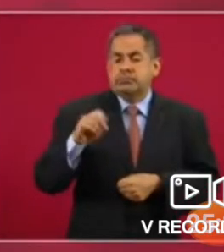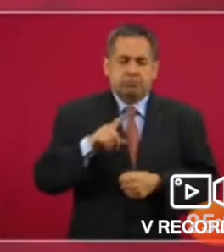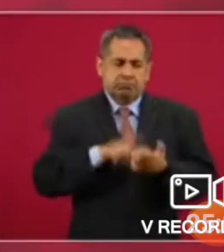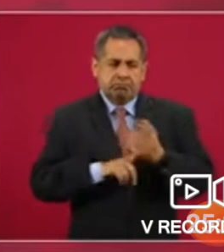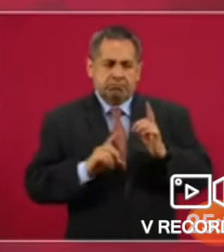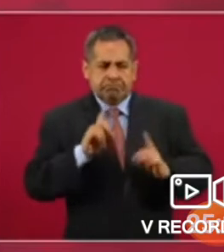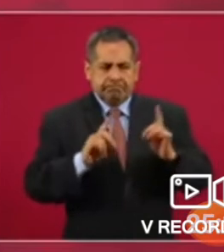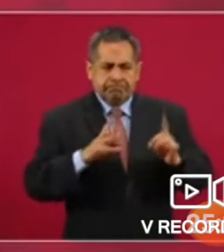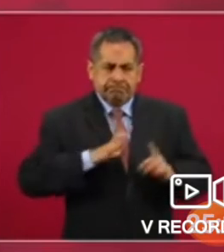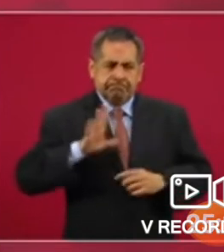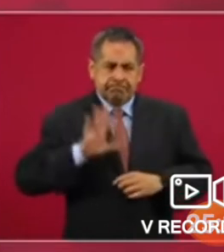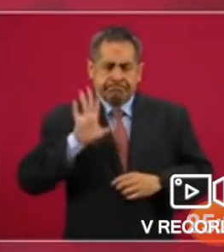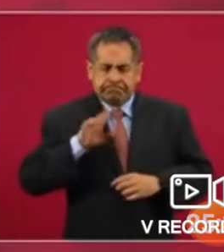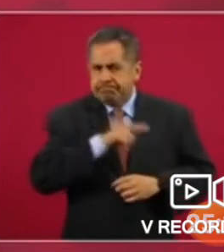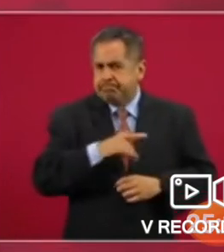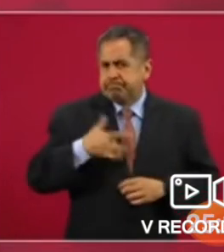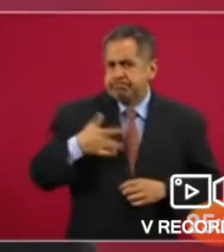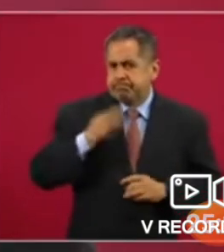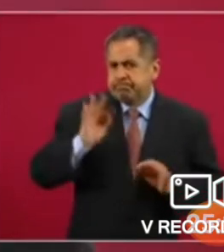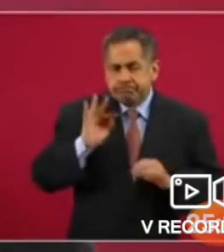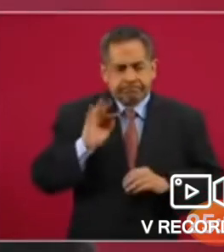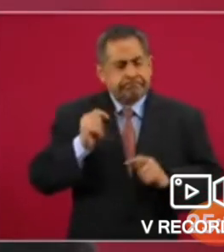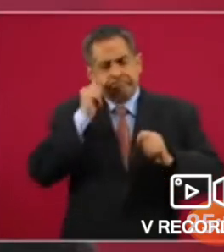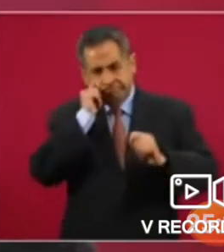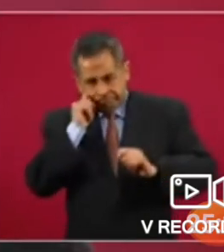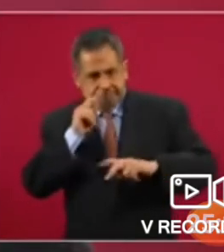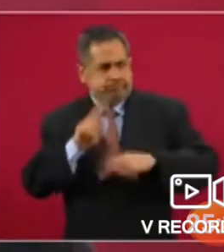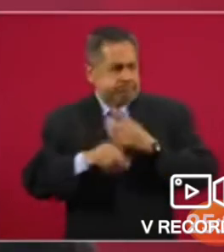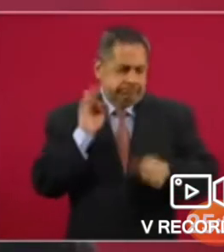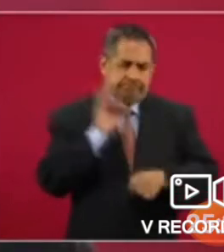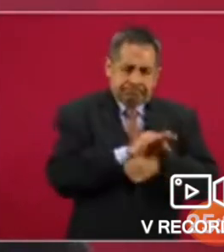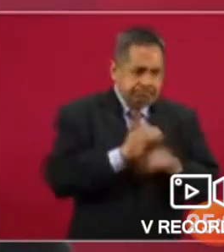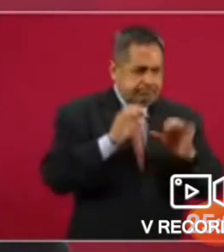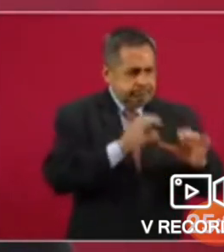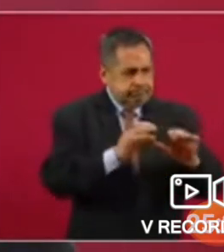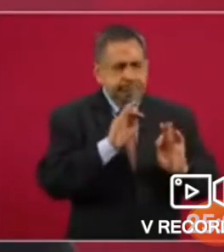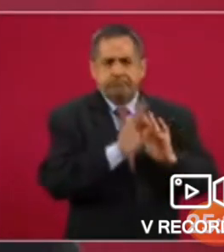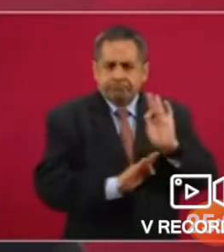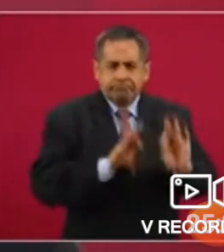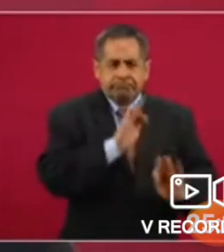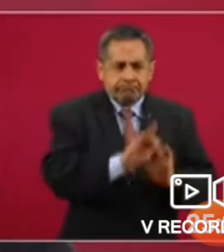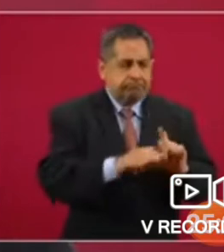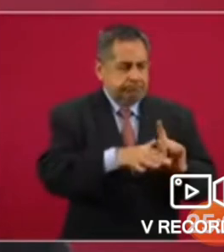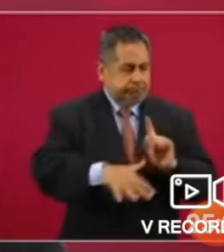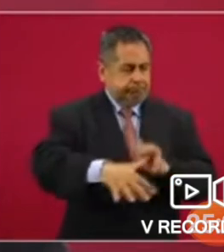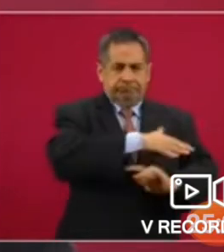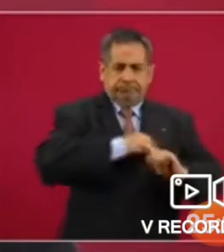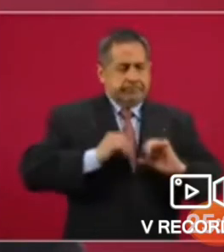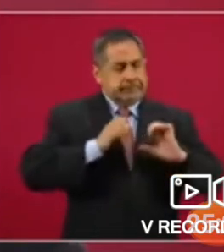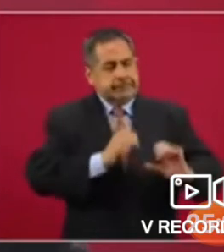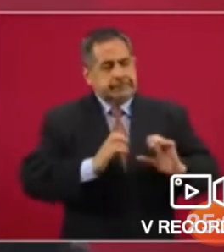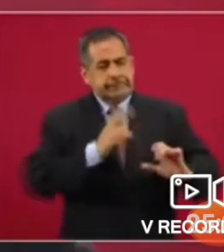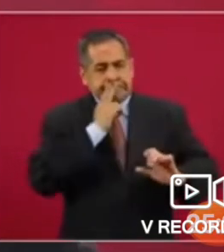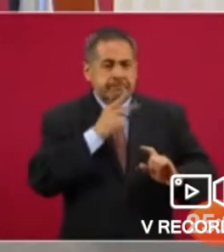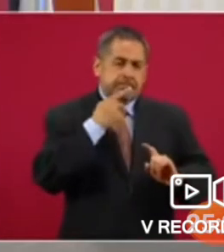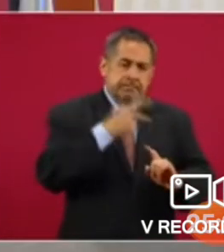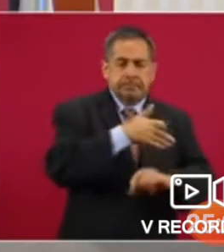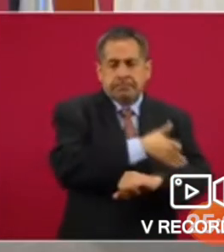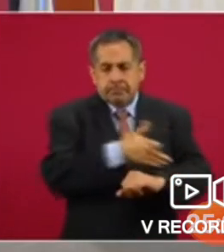ya actuamos sobre ello para proteger la salud y la vida de esas personas y de sus entornos, de sus familiares, de